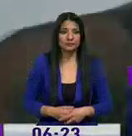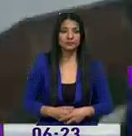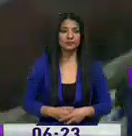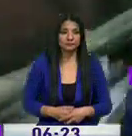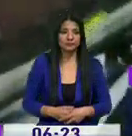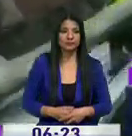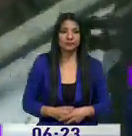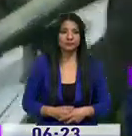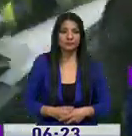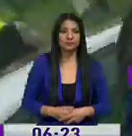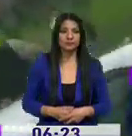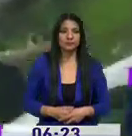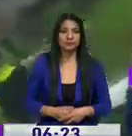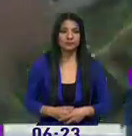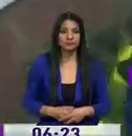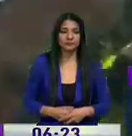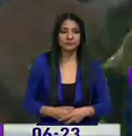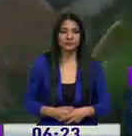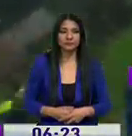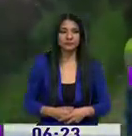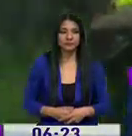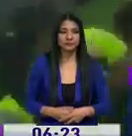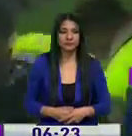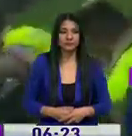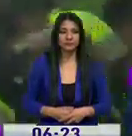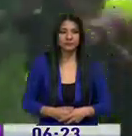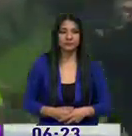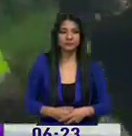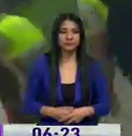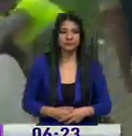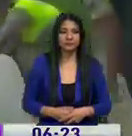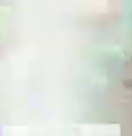desde los ríos informó o de camacho